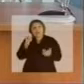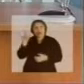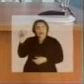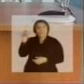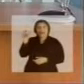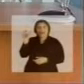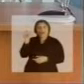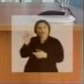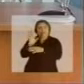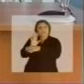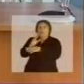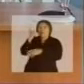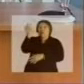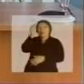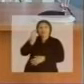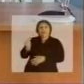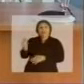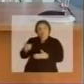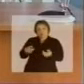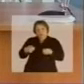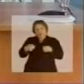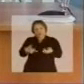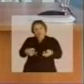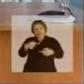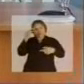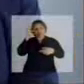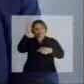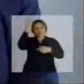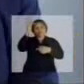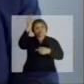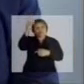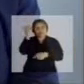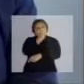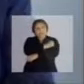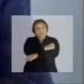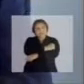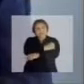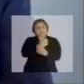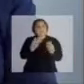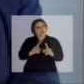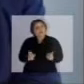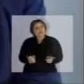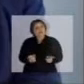Buena parte de un dibujo Hacia el porvenir Por eso como